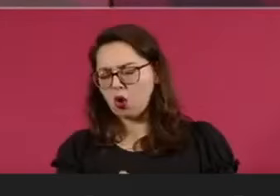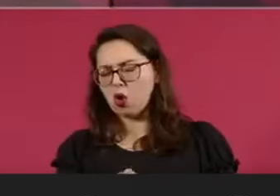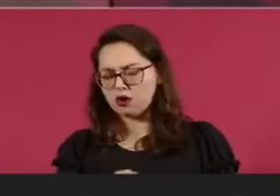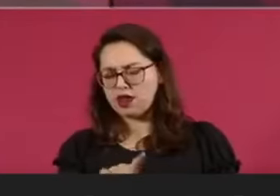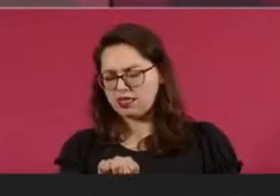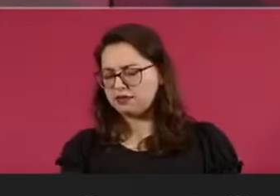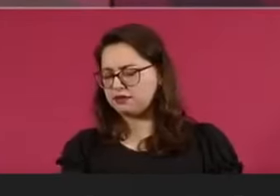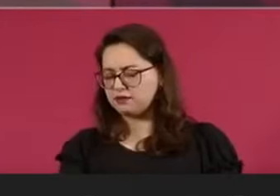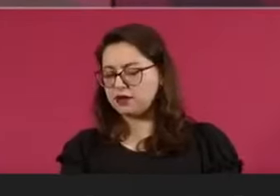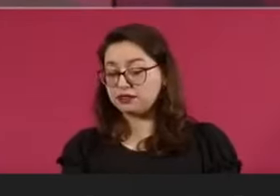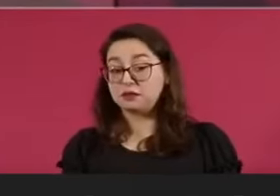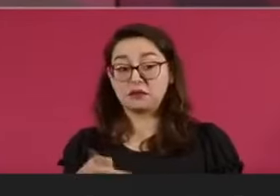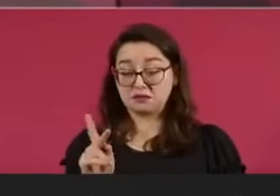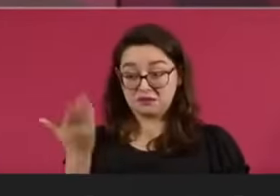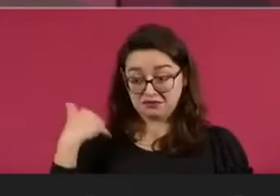no decían nada.